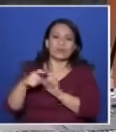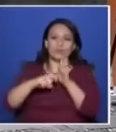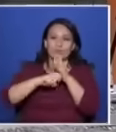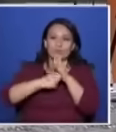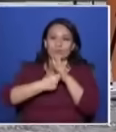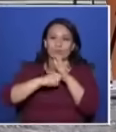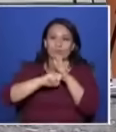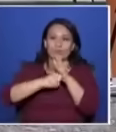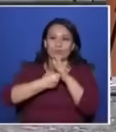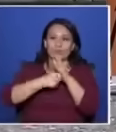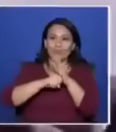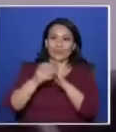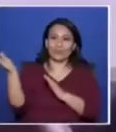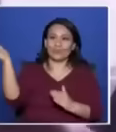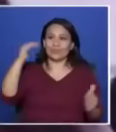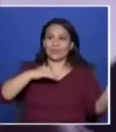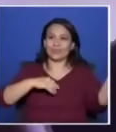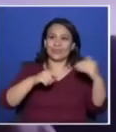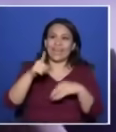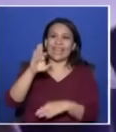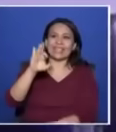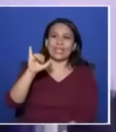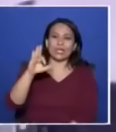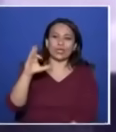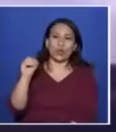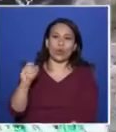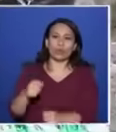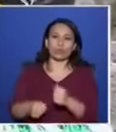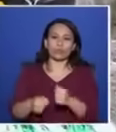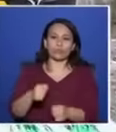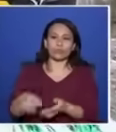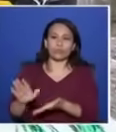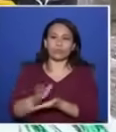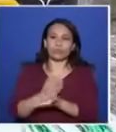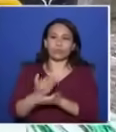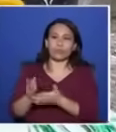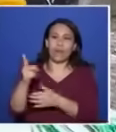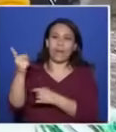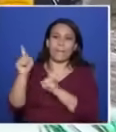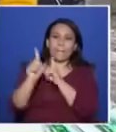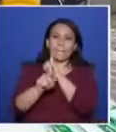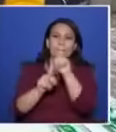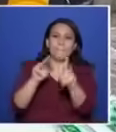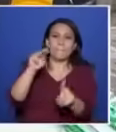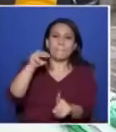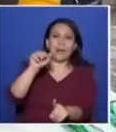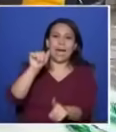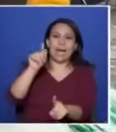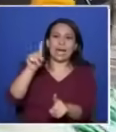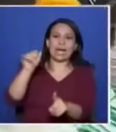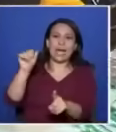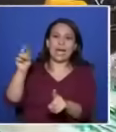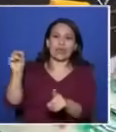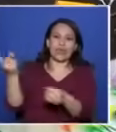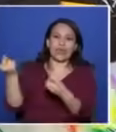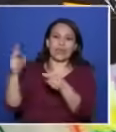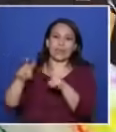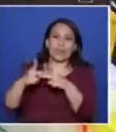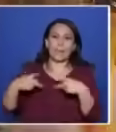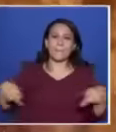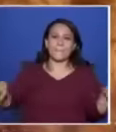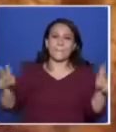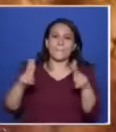de carnaval será la presentación de Tito el Bambino y Macano. A esto se suma la exposición de emprendimientos en las plazas más conocidas de la